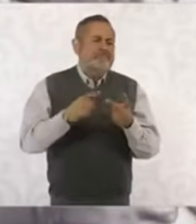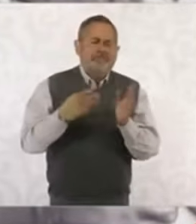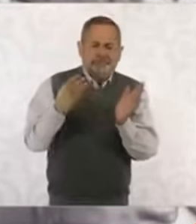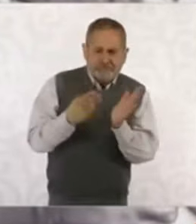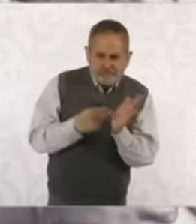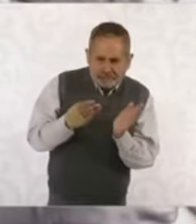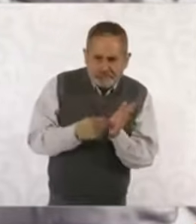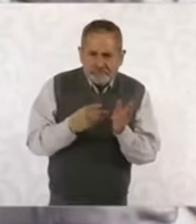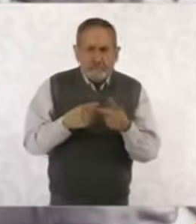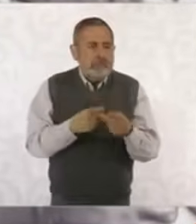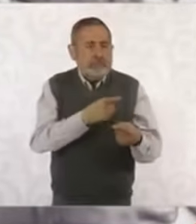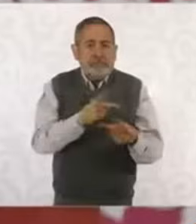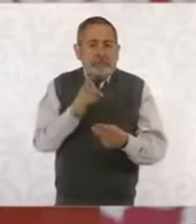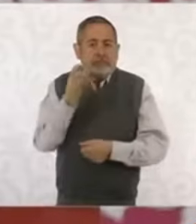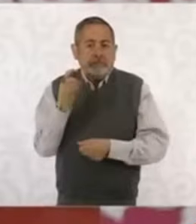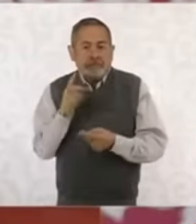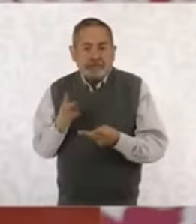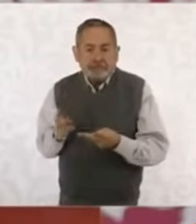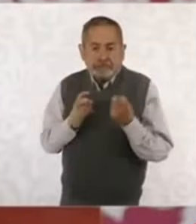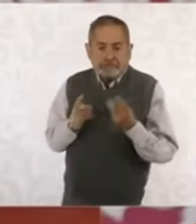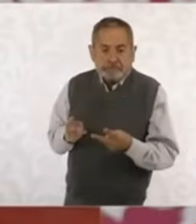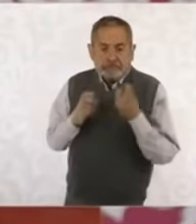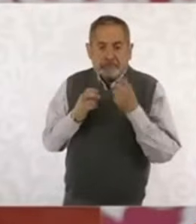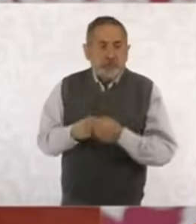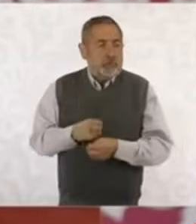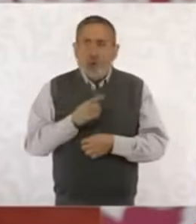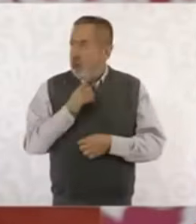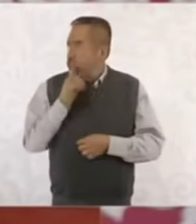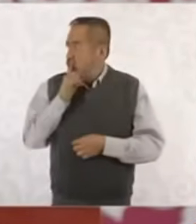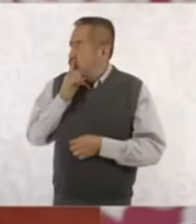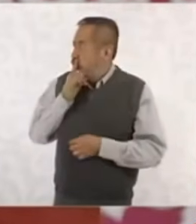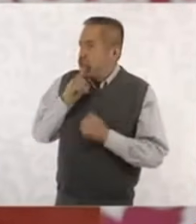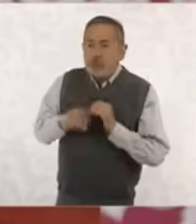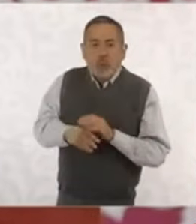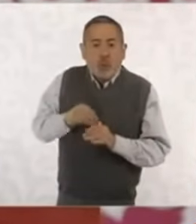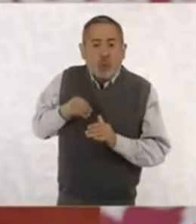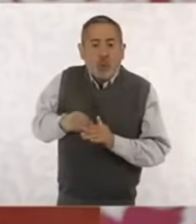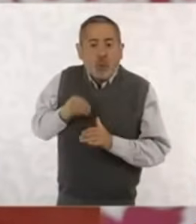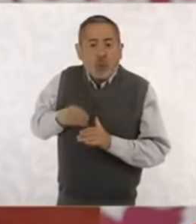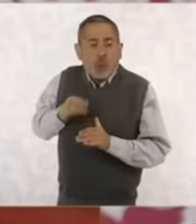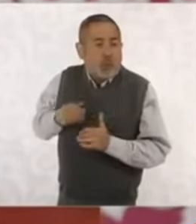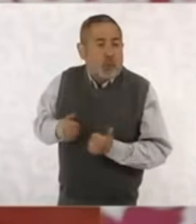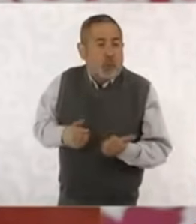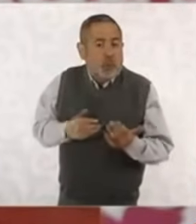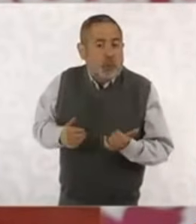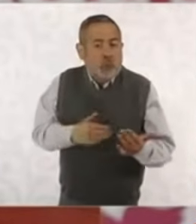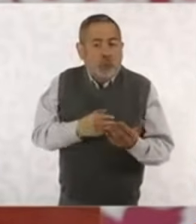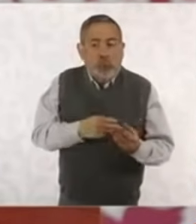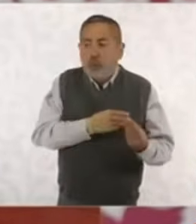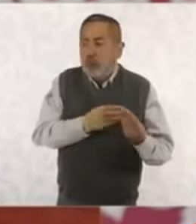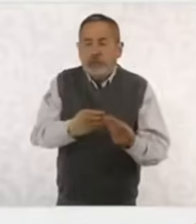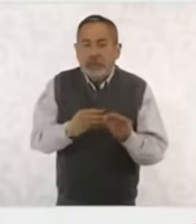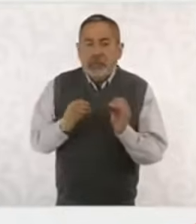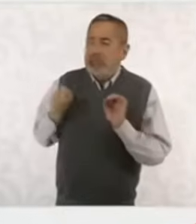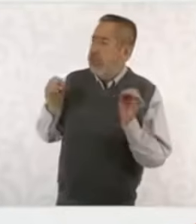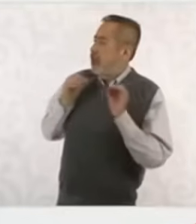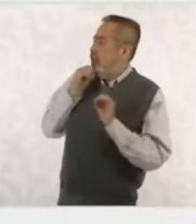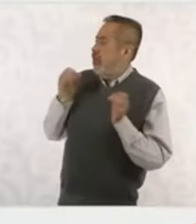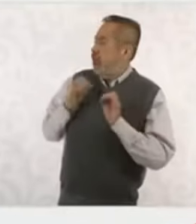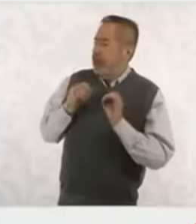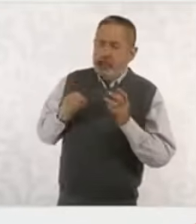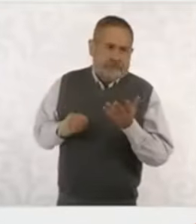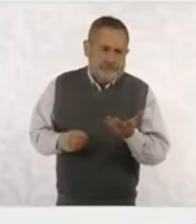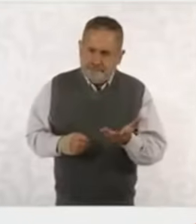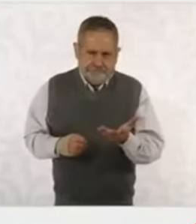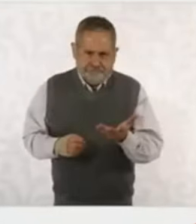agua o que no reportan el caso de cambio de uso